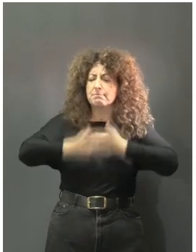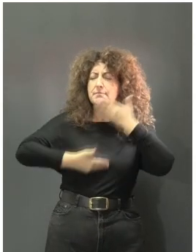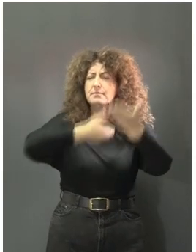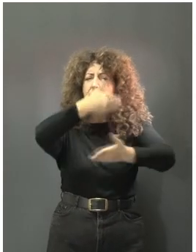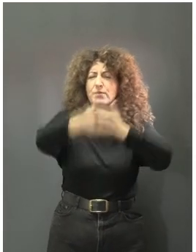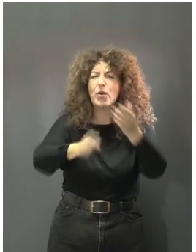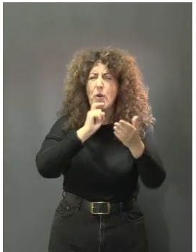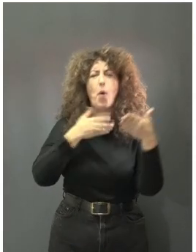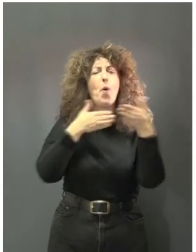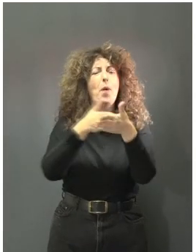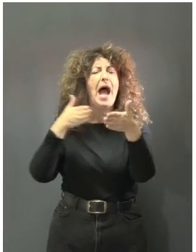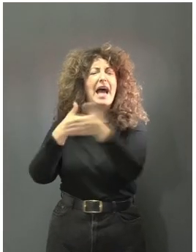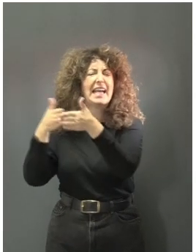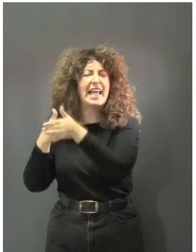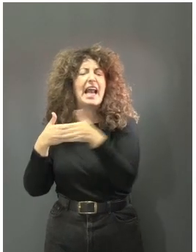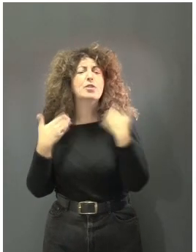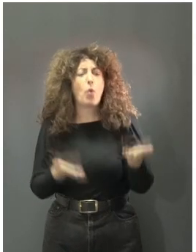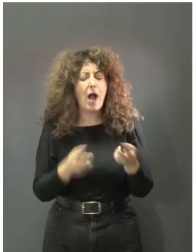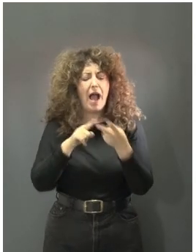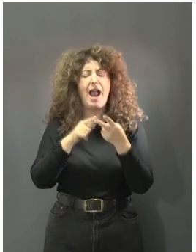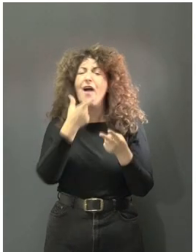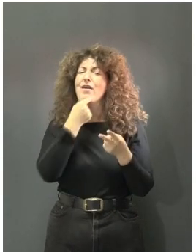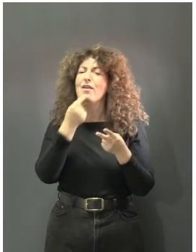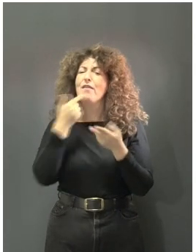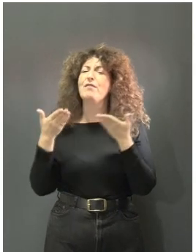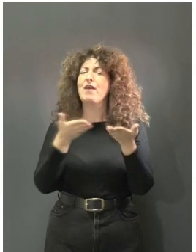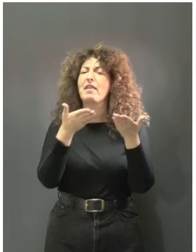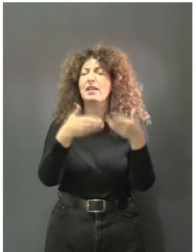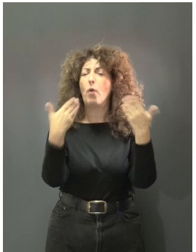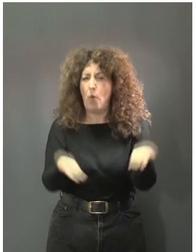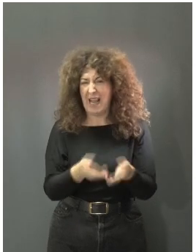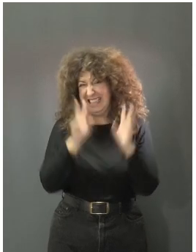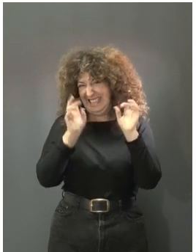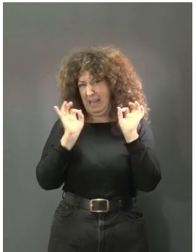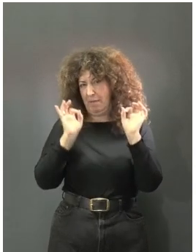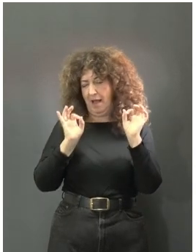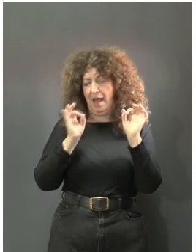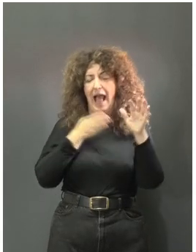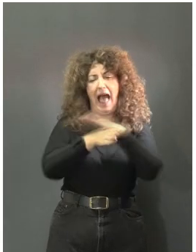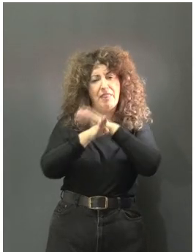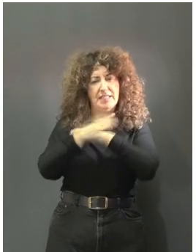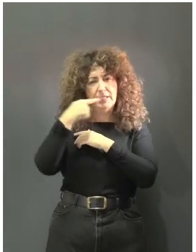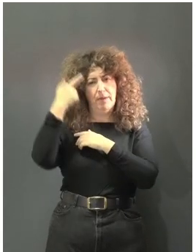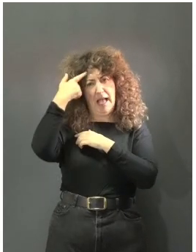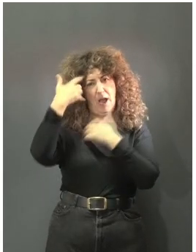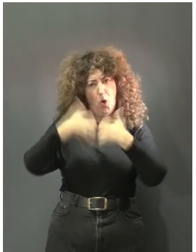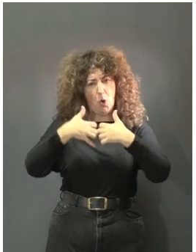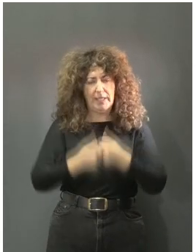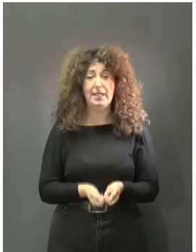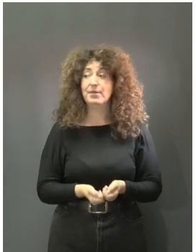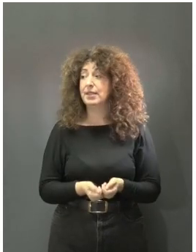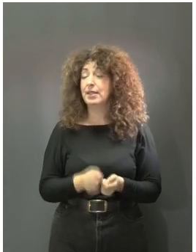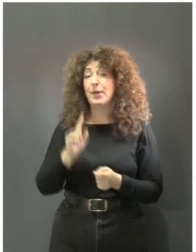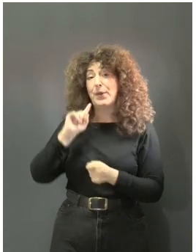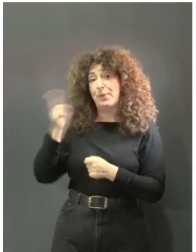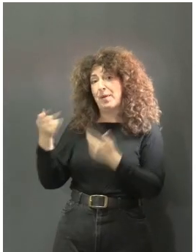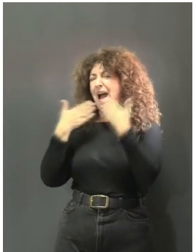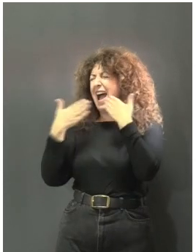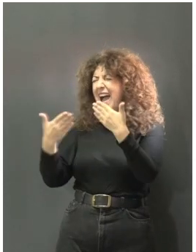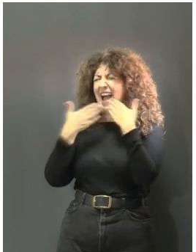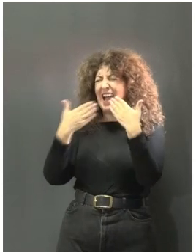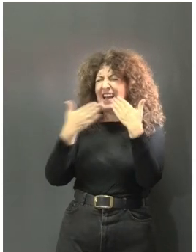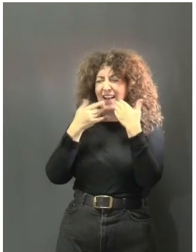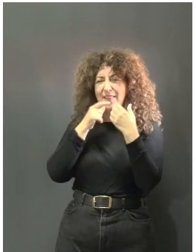has encontrado, qué facilitadores en este camino de la accesibilidad cognitiva. Bueno, pues lo primero de todo, agradeceros